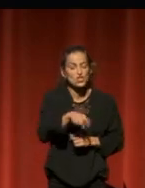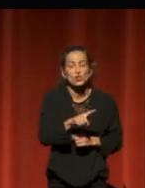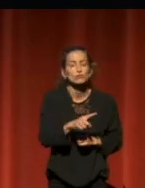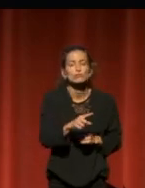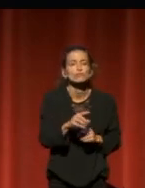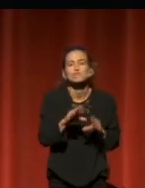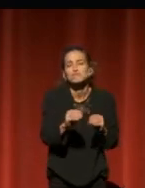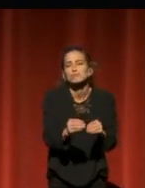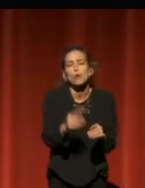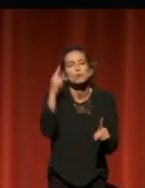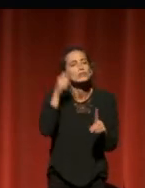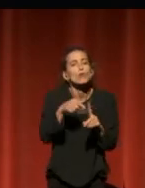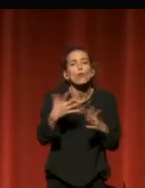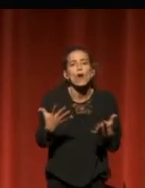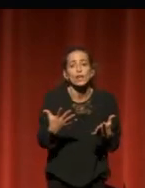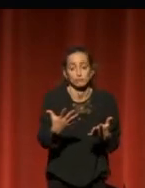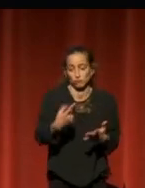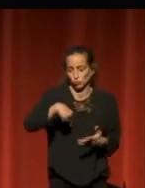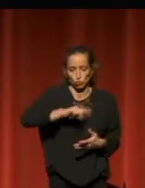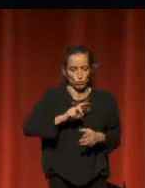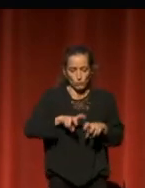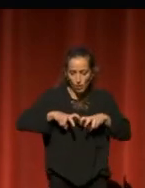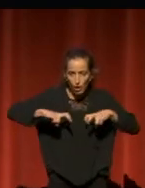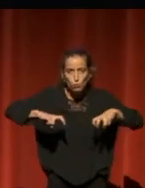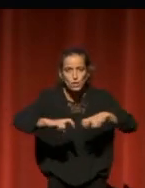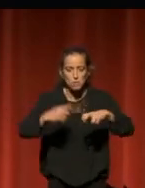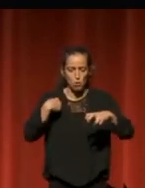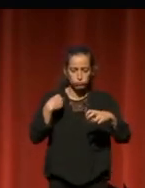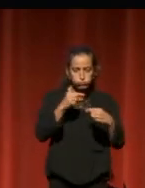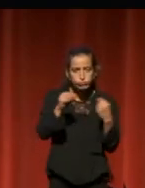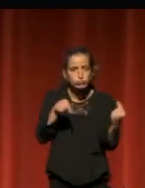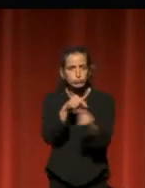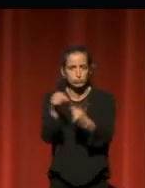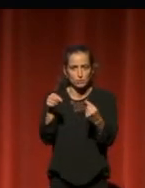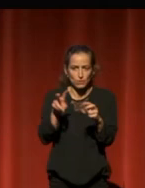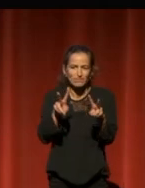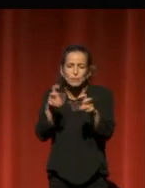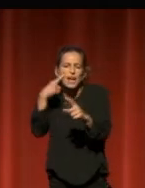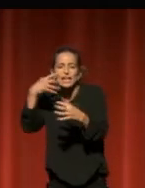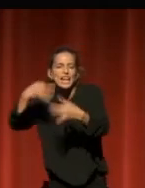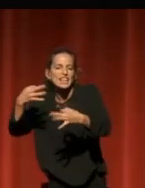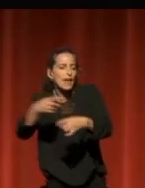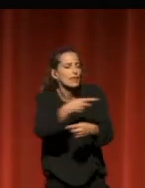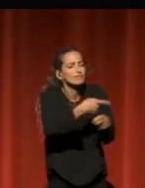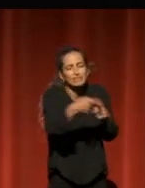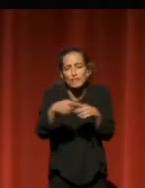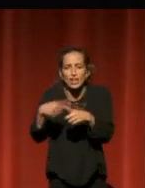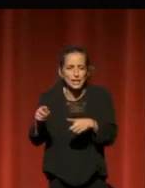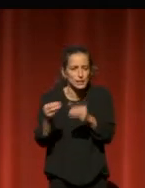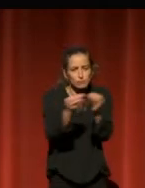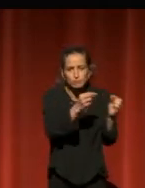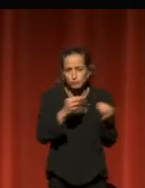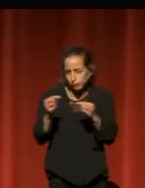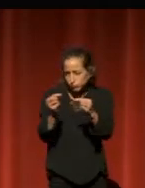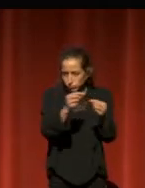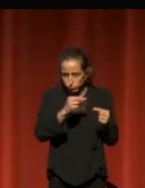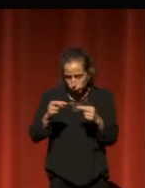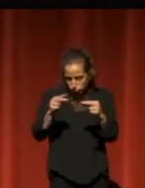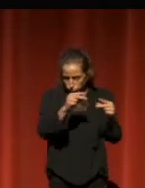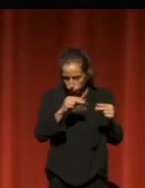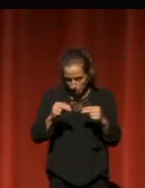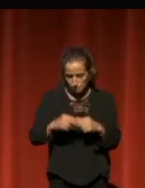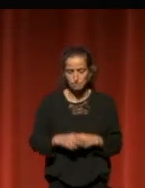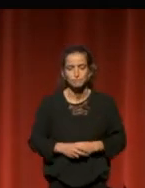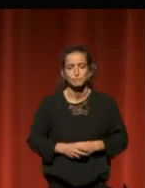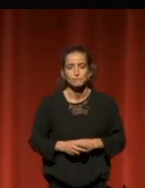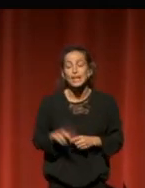para reunirnos y poder confrontar realidades, ¿no? Entonces, Laura. Pues